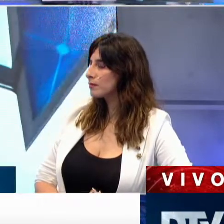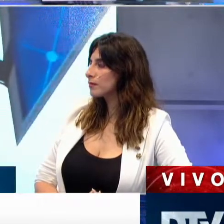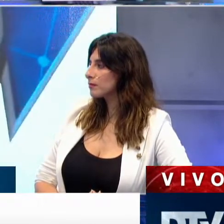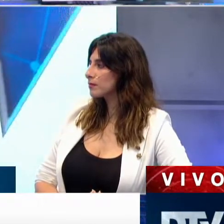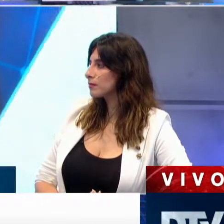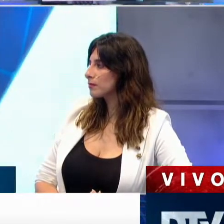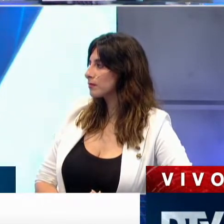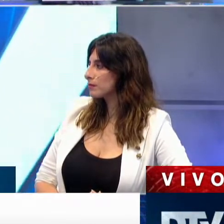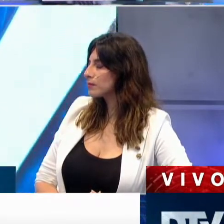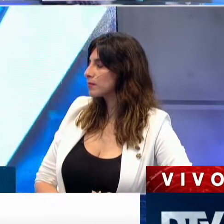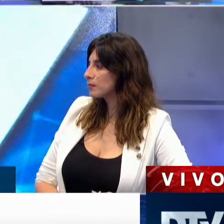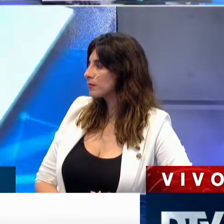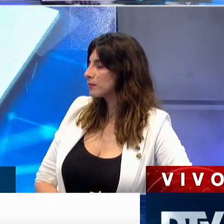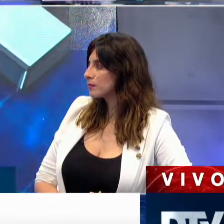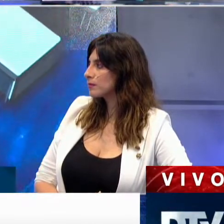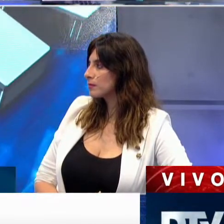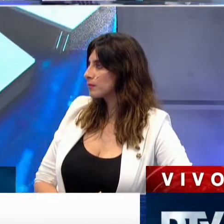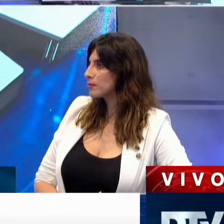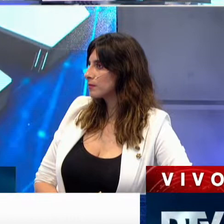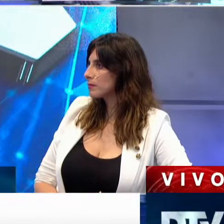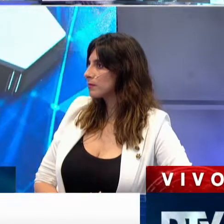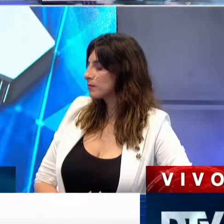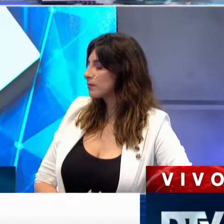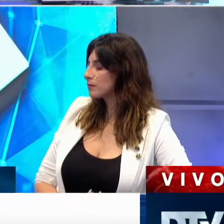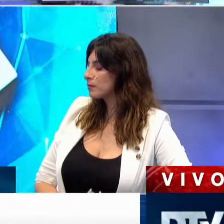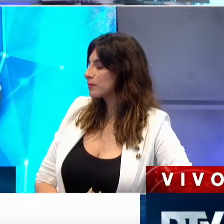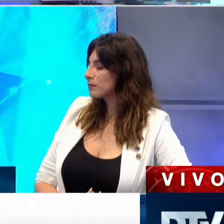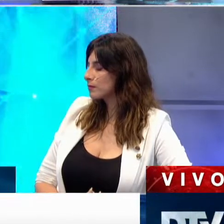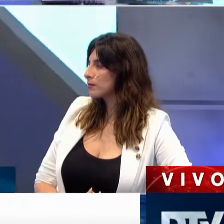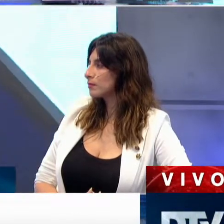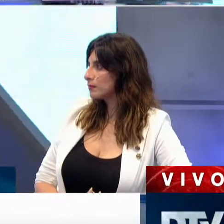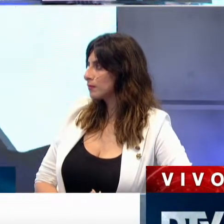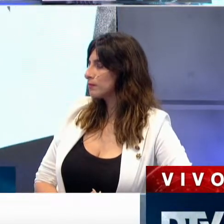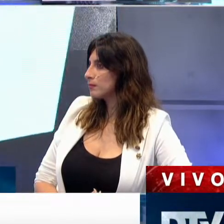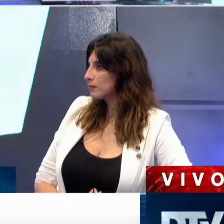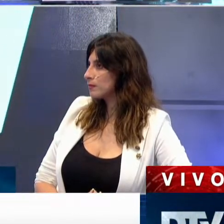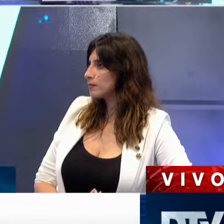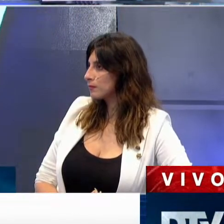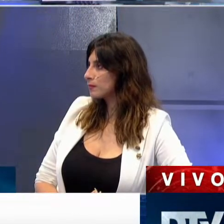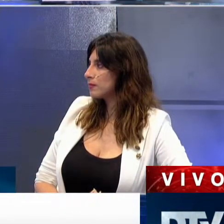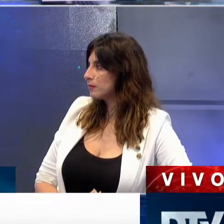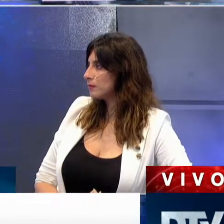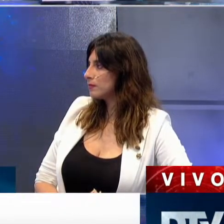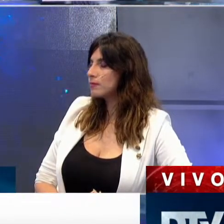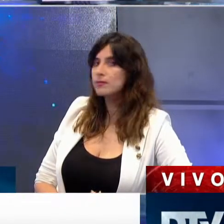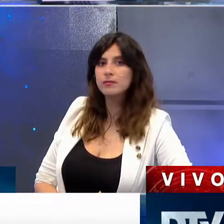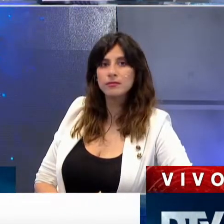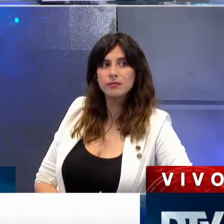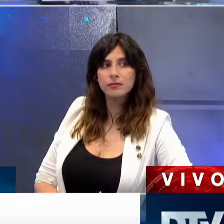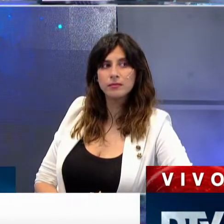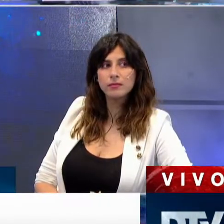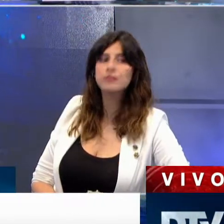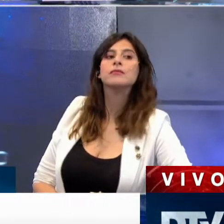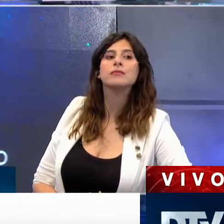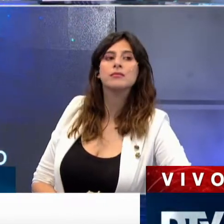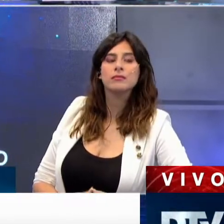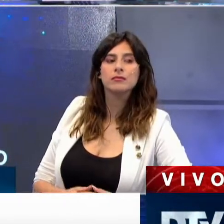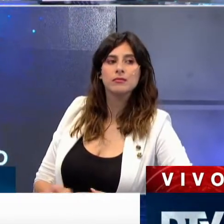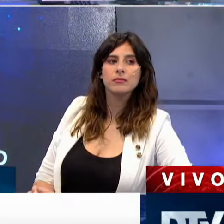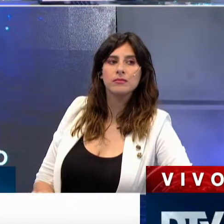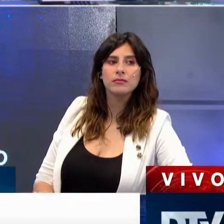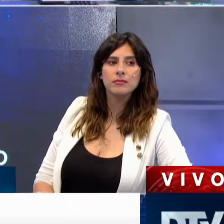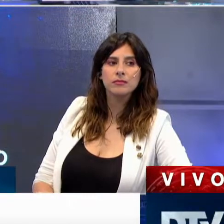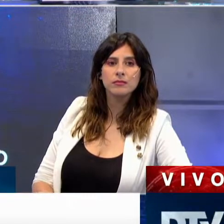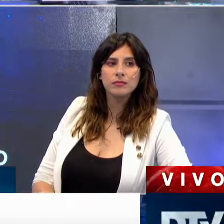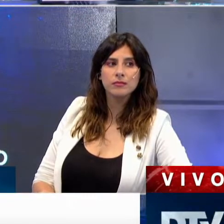volvemos. No hay controles y no sé si se va a aceptar el tema del alcohol cero. Así que no sé si se resuelve con la